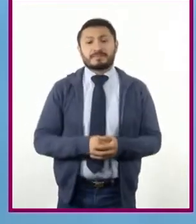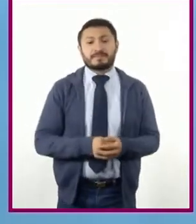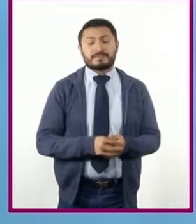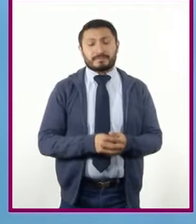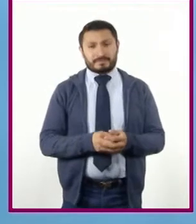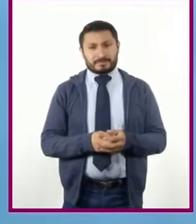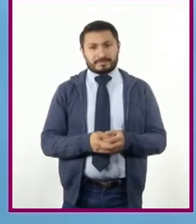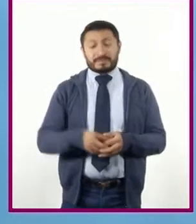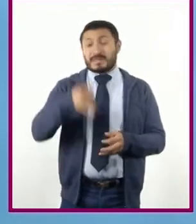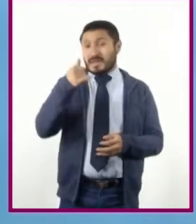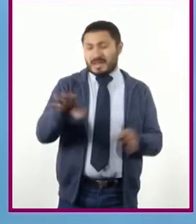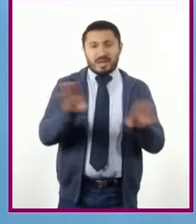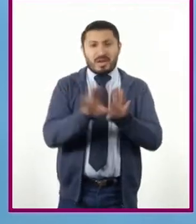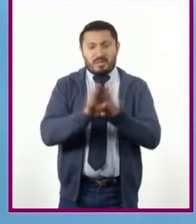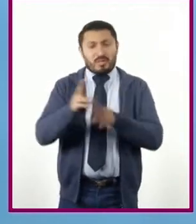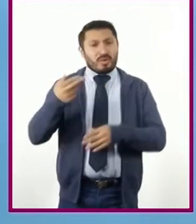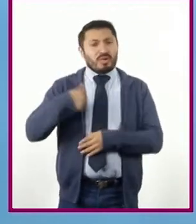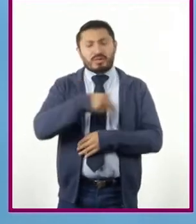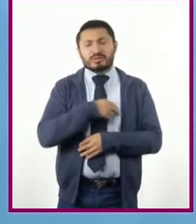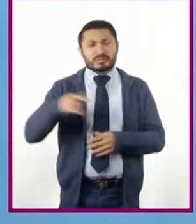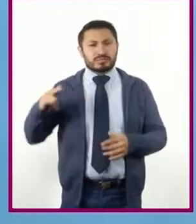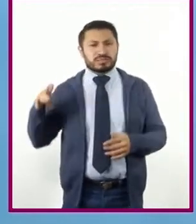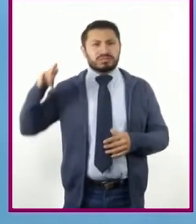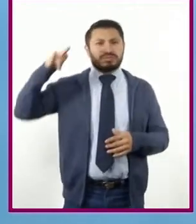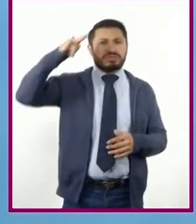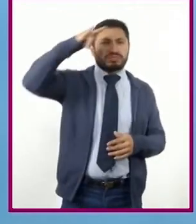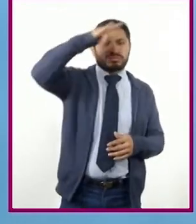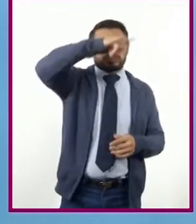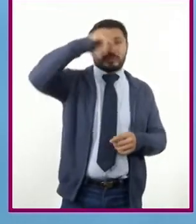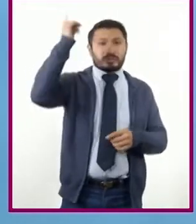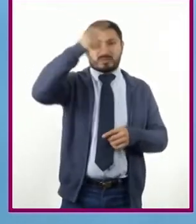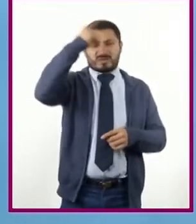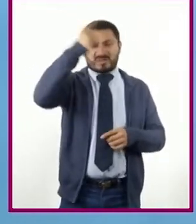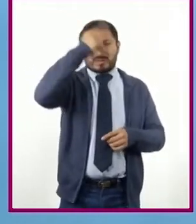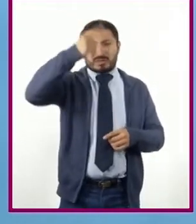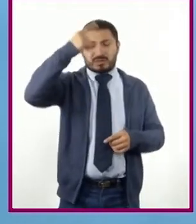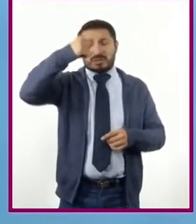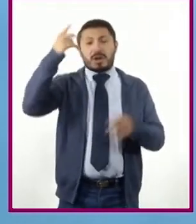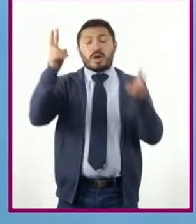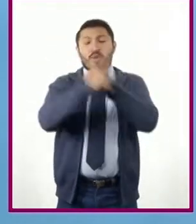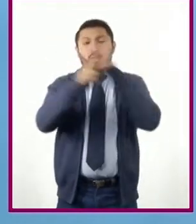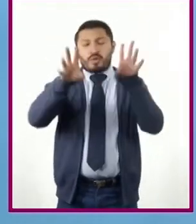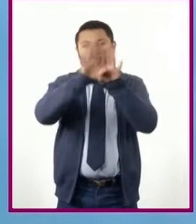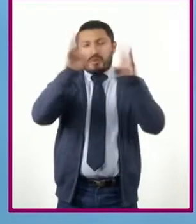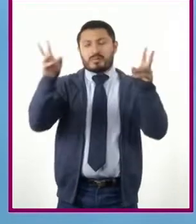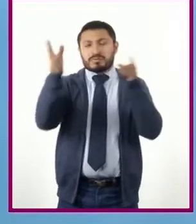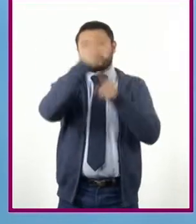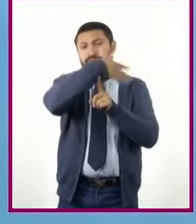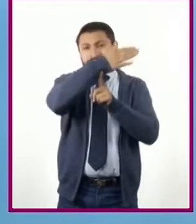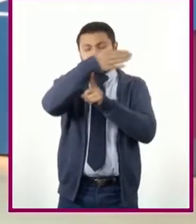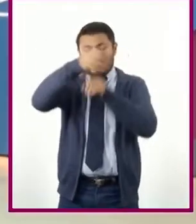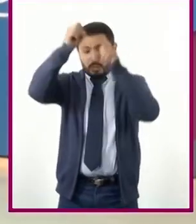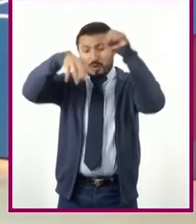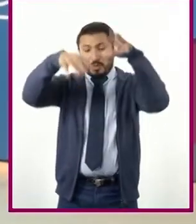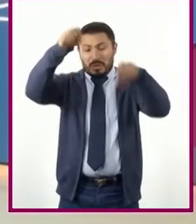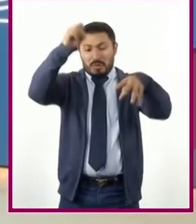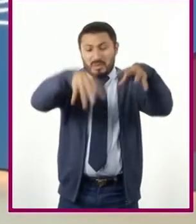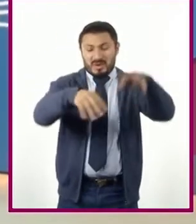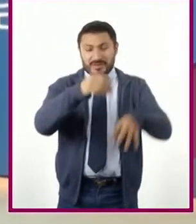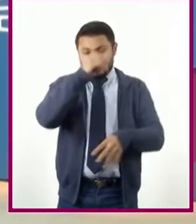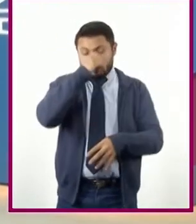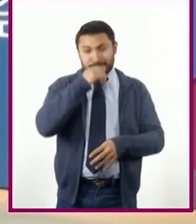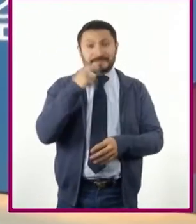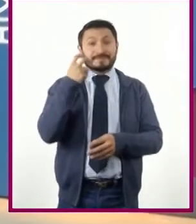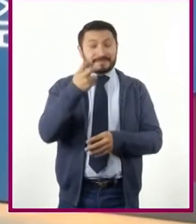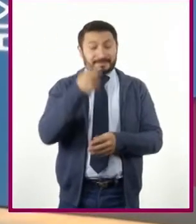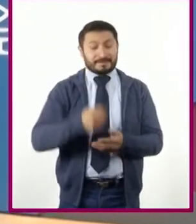y al vuelo resbaladizo de los aviones cuya hélice cruje al viento como una bandera. ¿Este